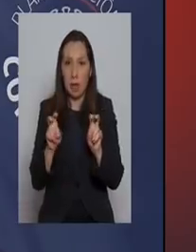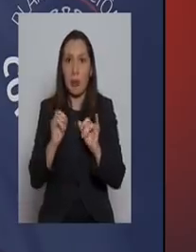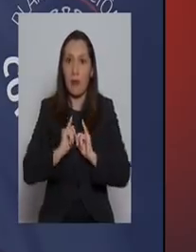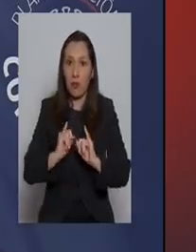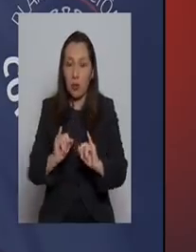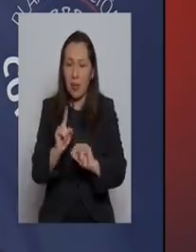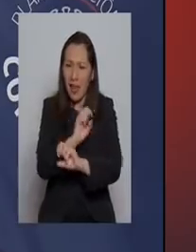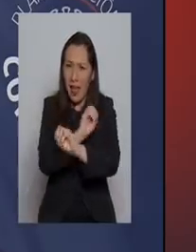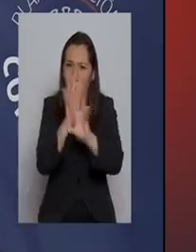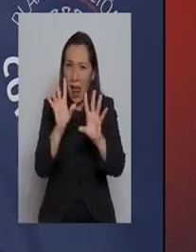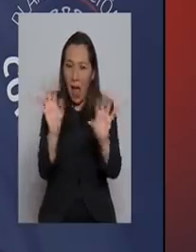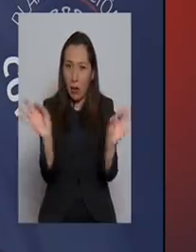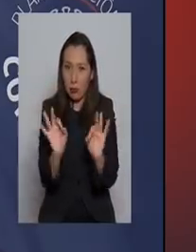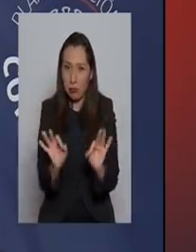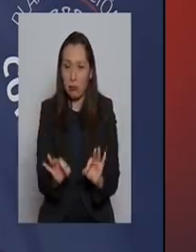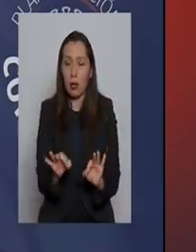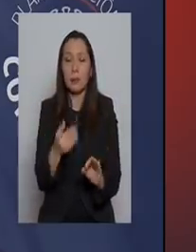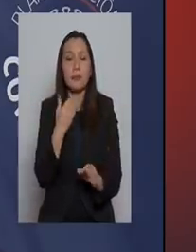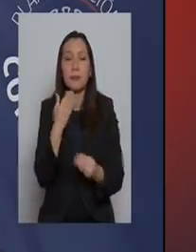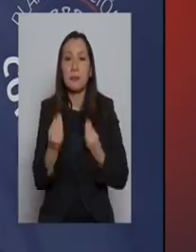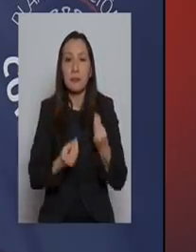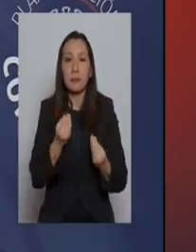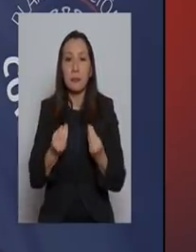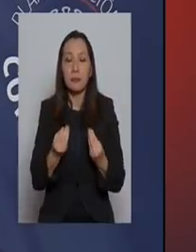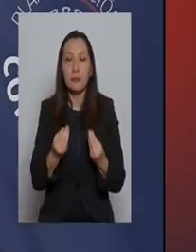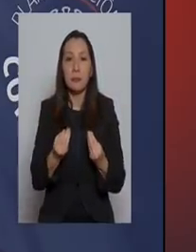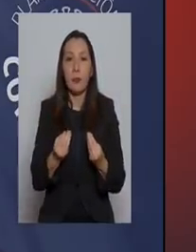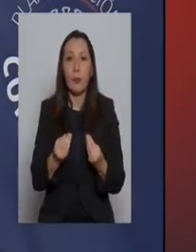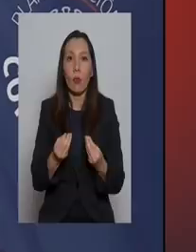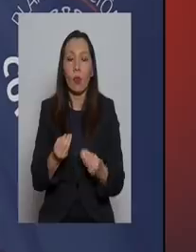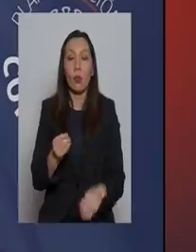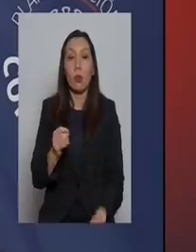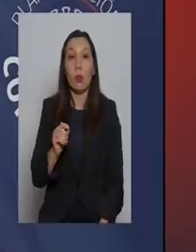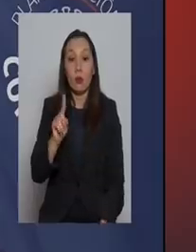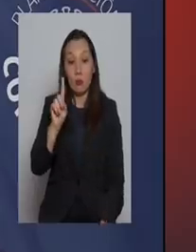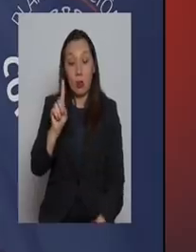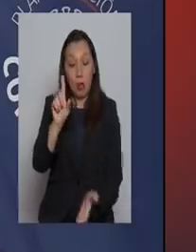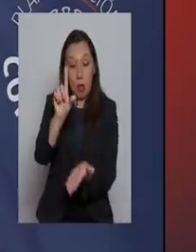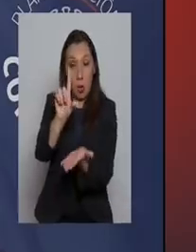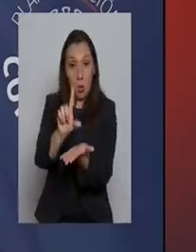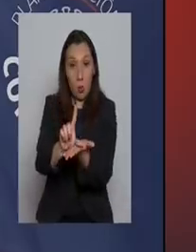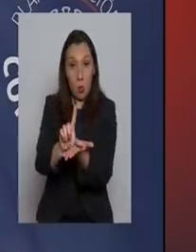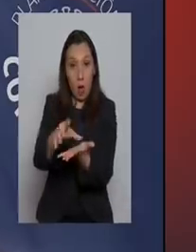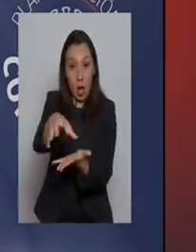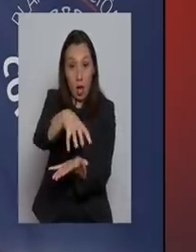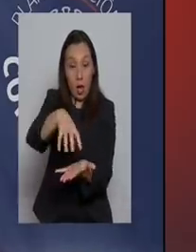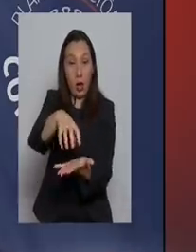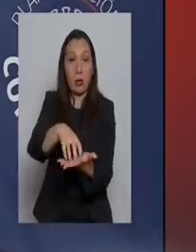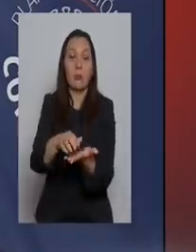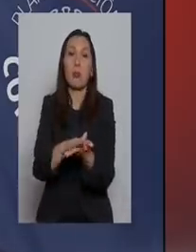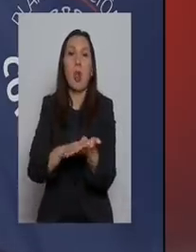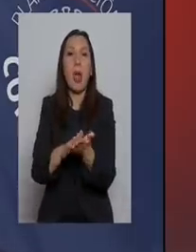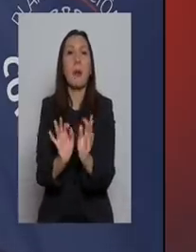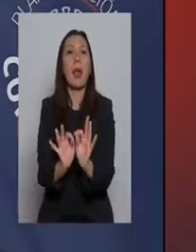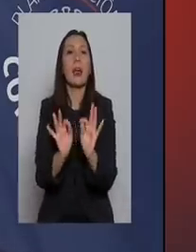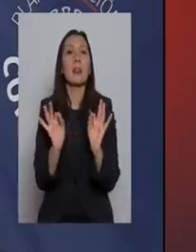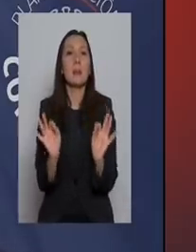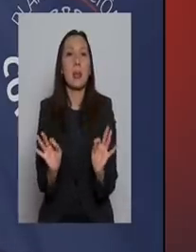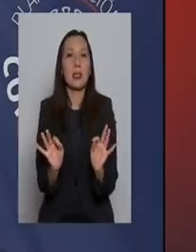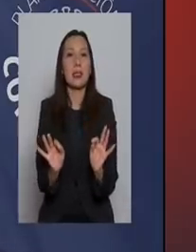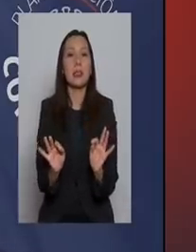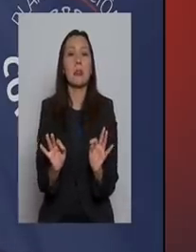que quiero dejar muy clara es que un lugar, recintos que son